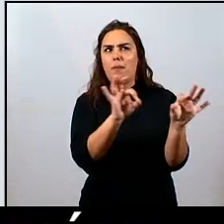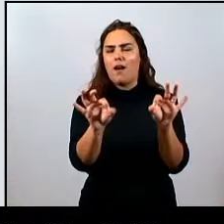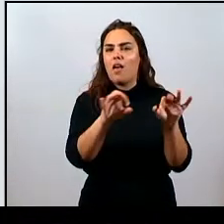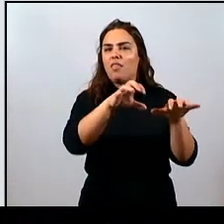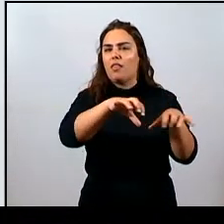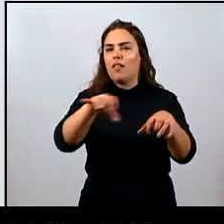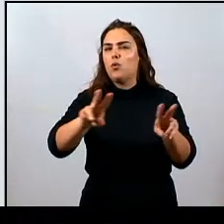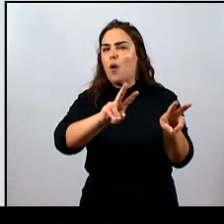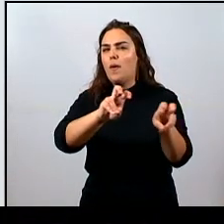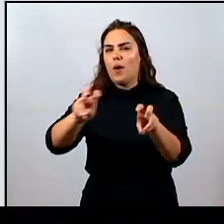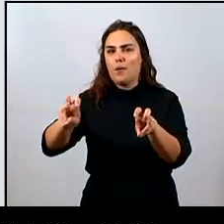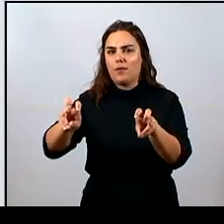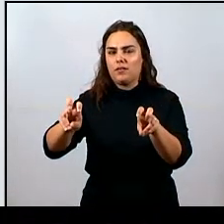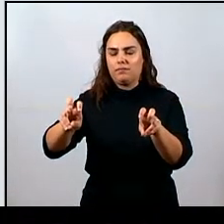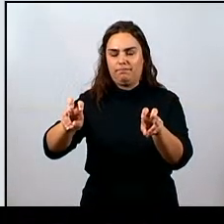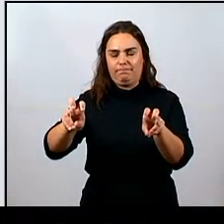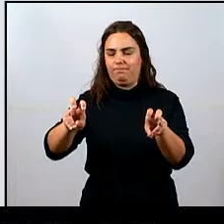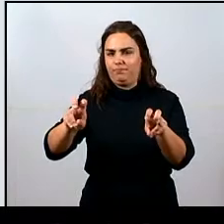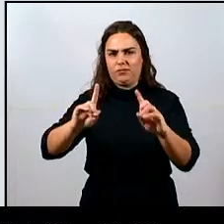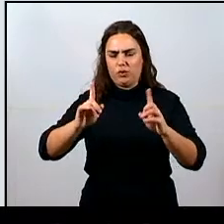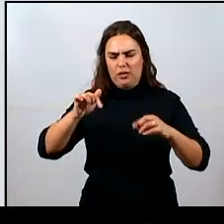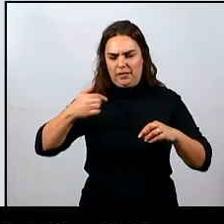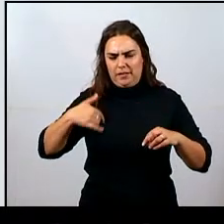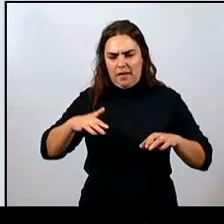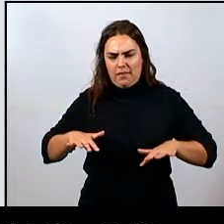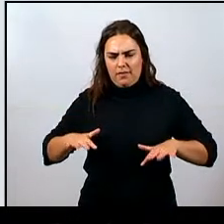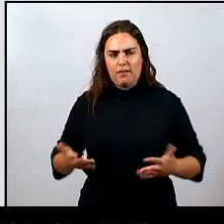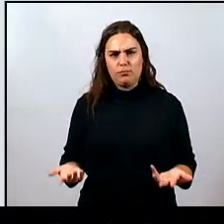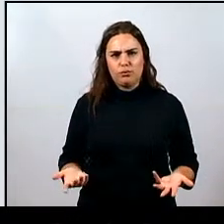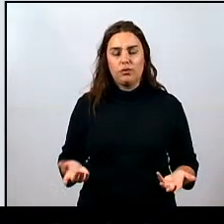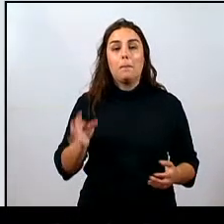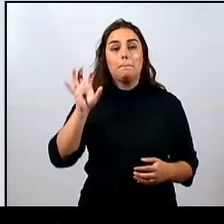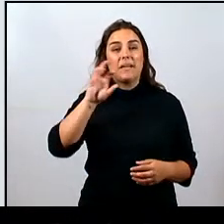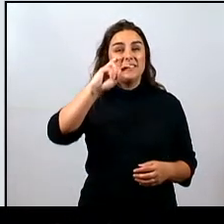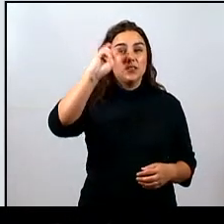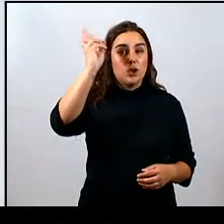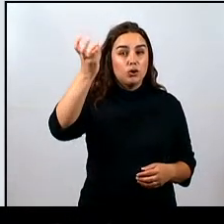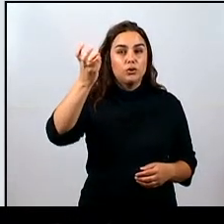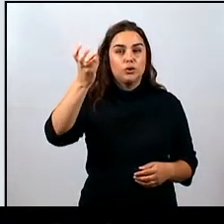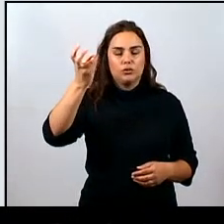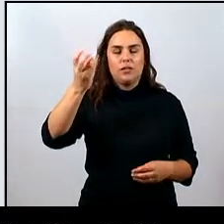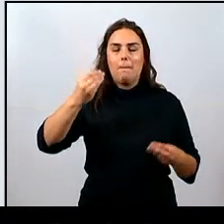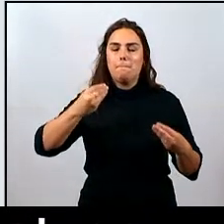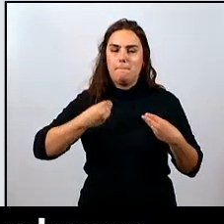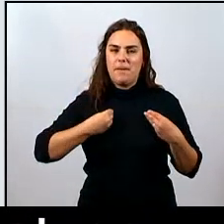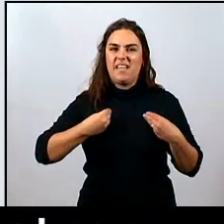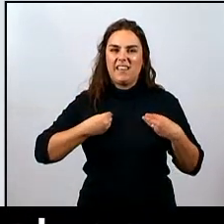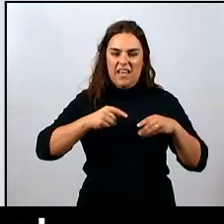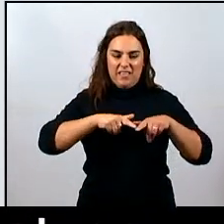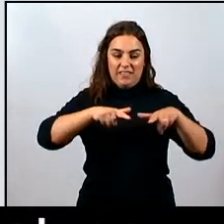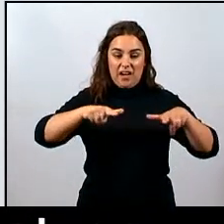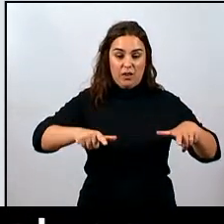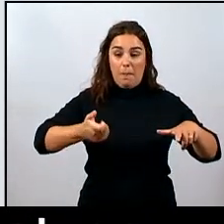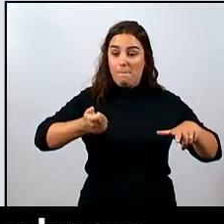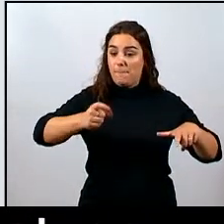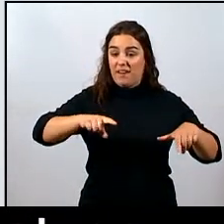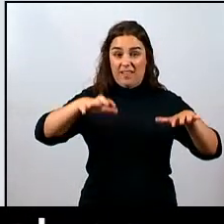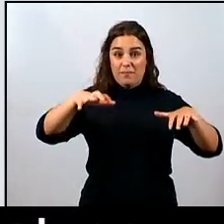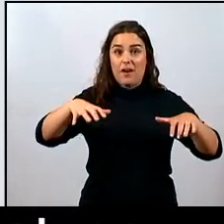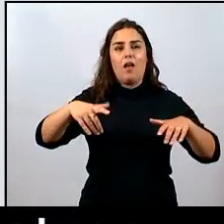centrales nucleares, cuando estamos viendo que otros países están alargando la vida de instalaciones similares a la de